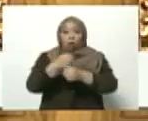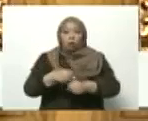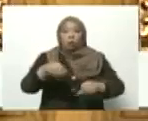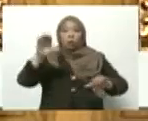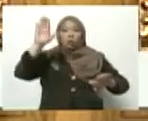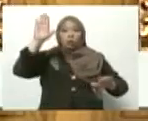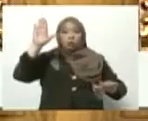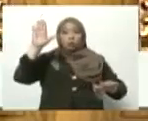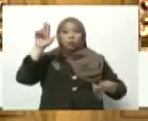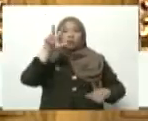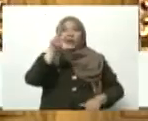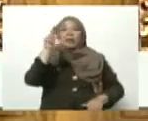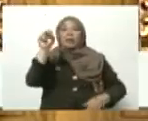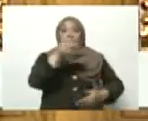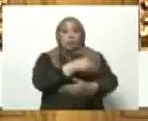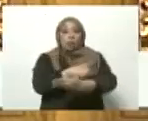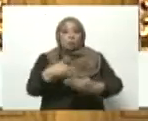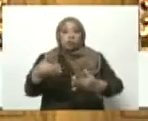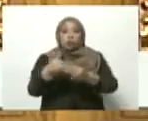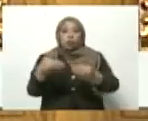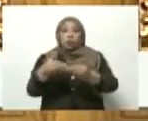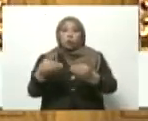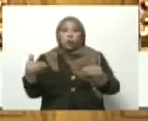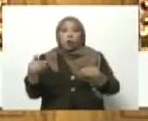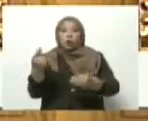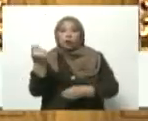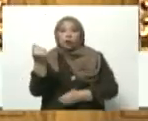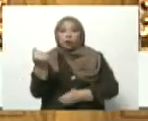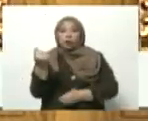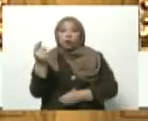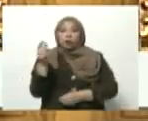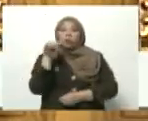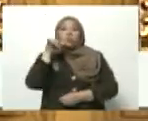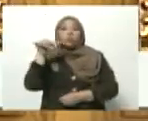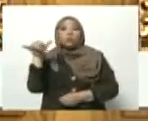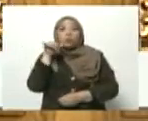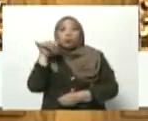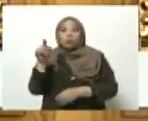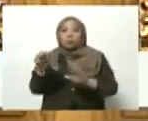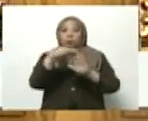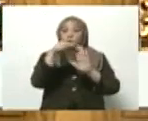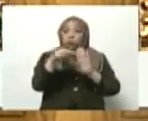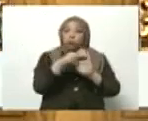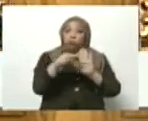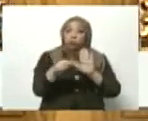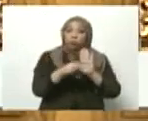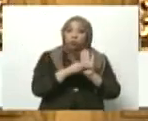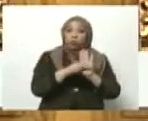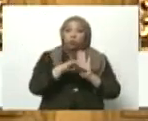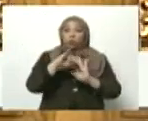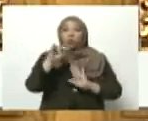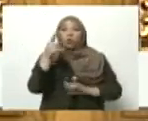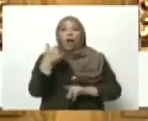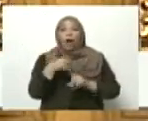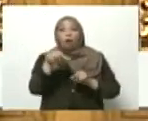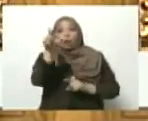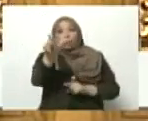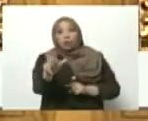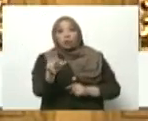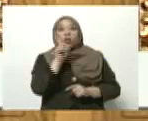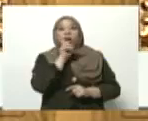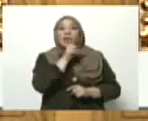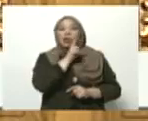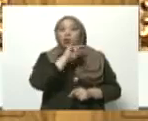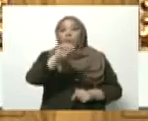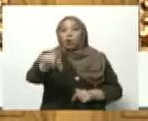demandando por 30 millones de dólares al señor JJ Rendón por incumplimiento de contrato, y cuenta cómo fue el contrato